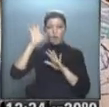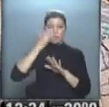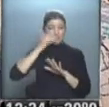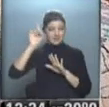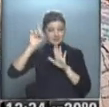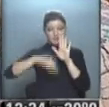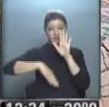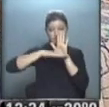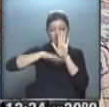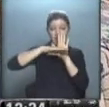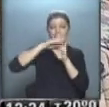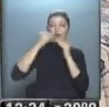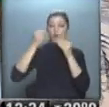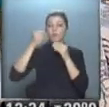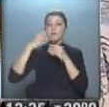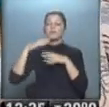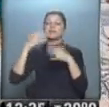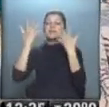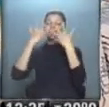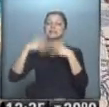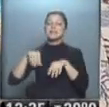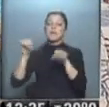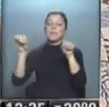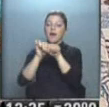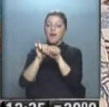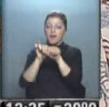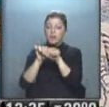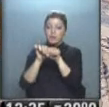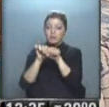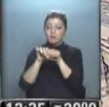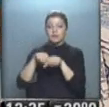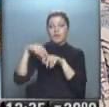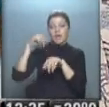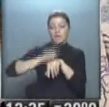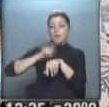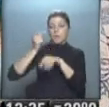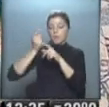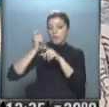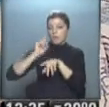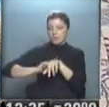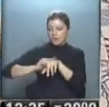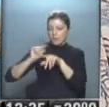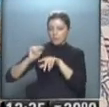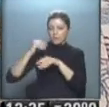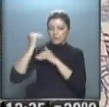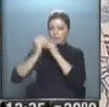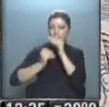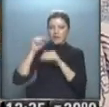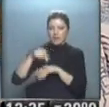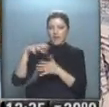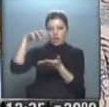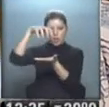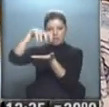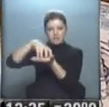país, quien maneja el sistema de cable no pueda al mismo tiempo manejar muchas veces la única estación